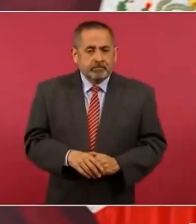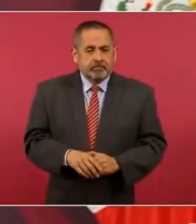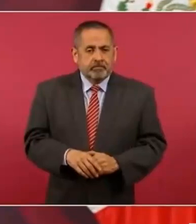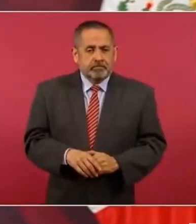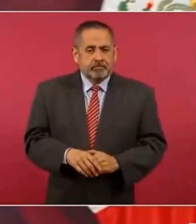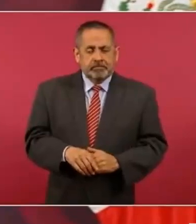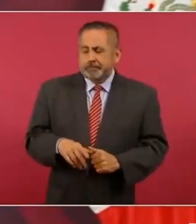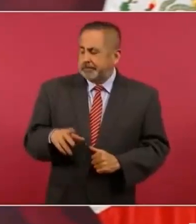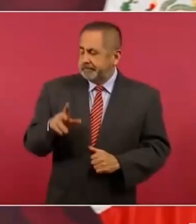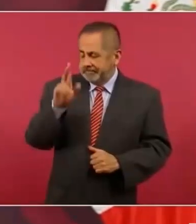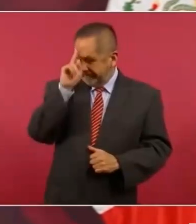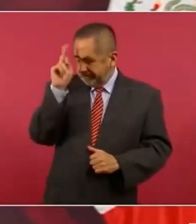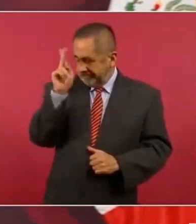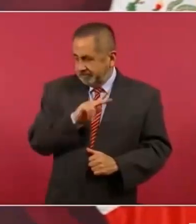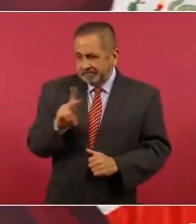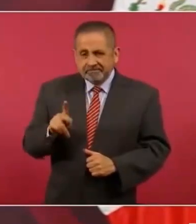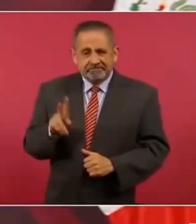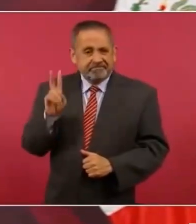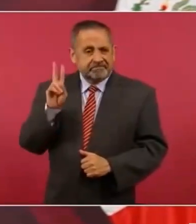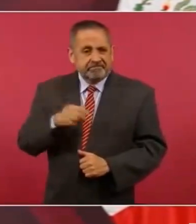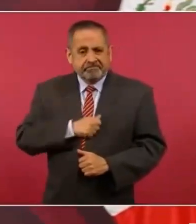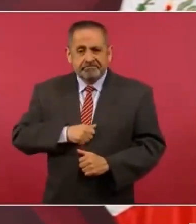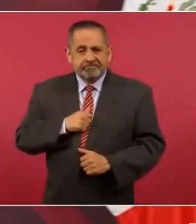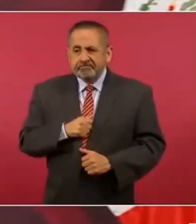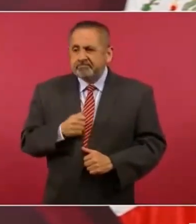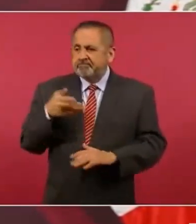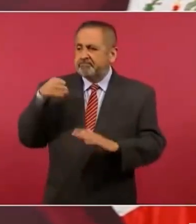en estado lamentable,